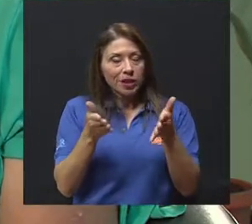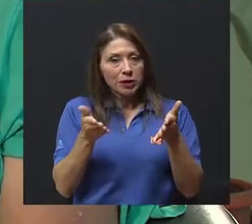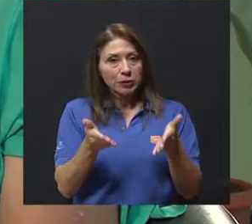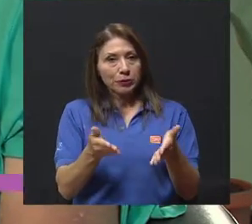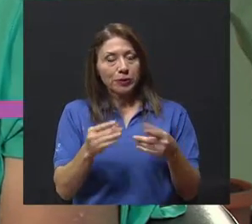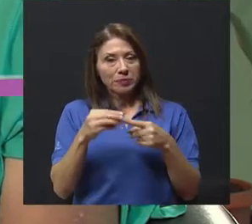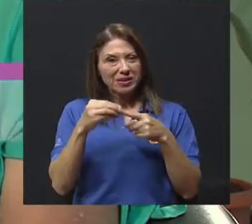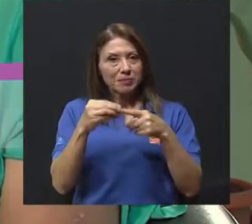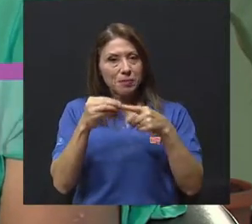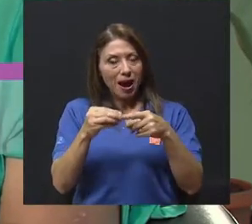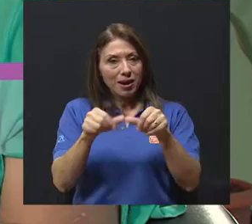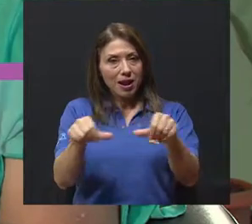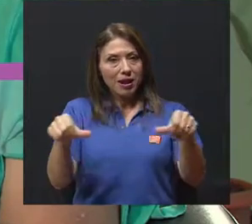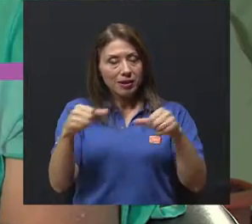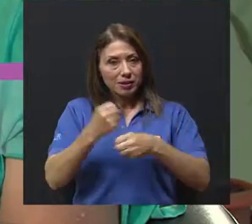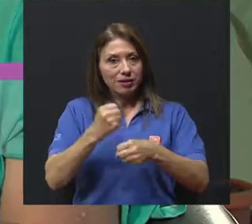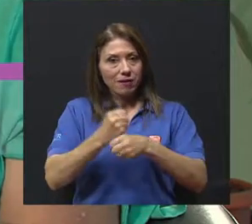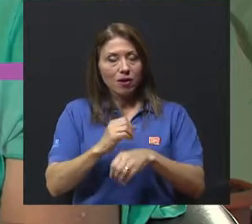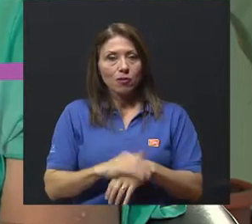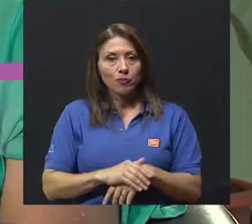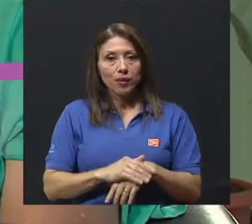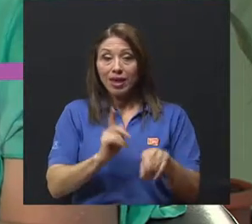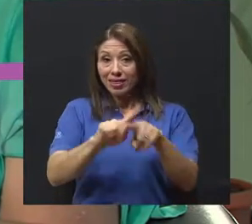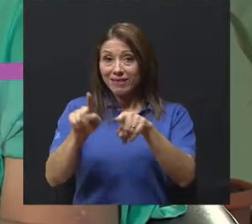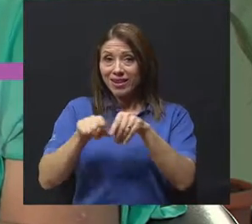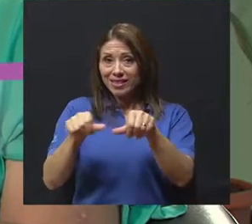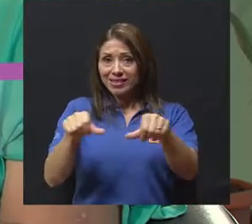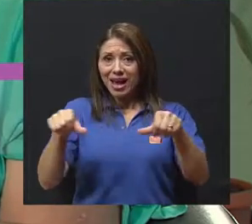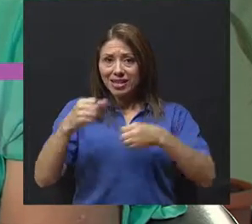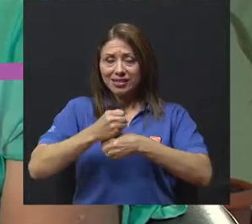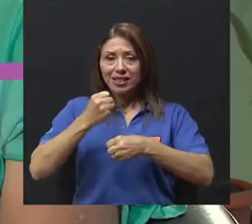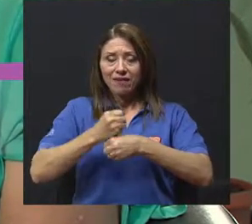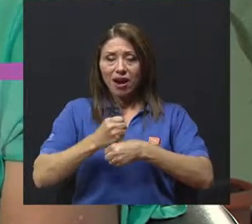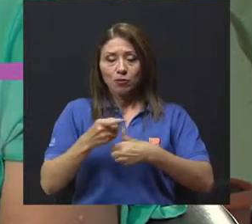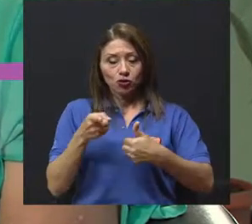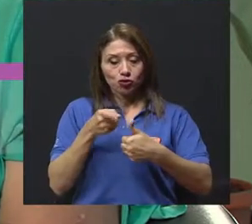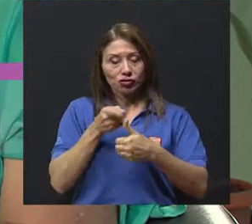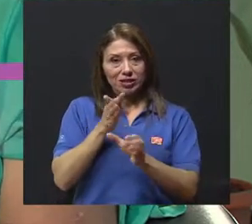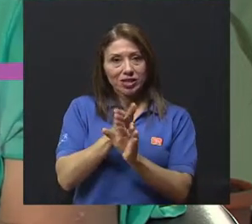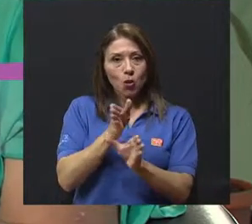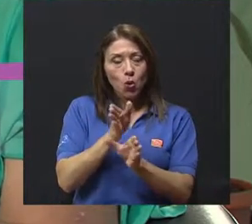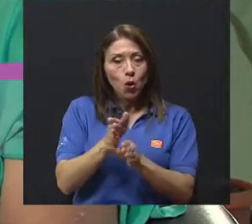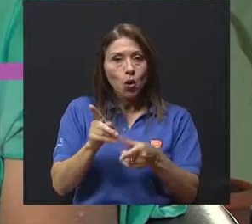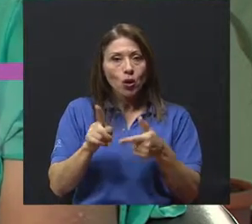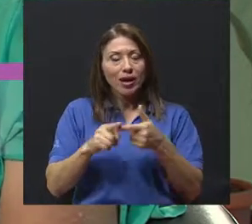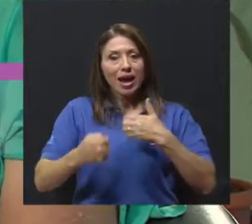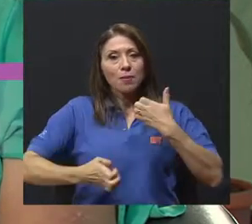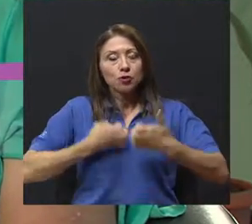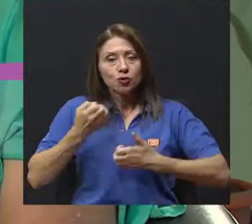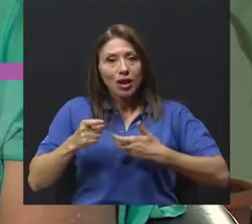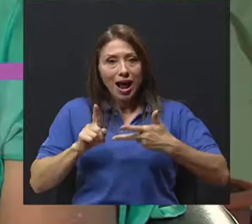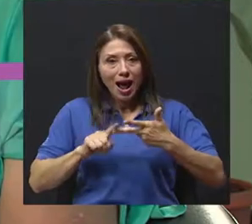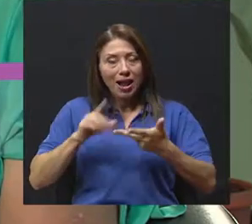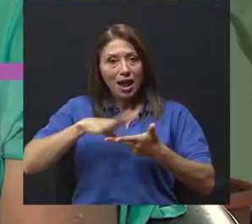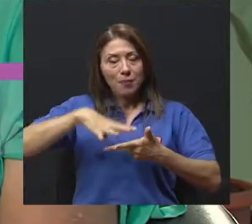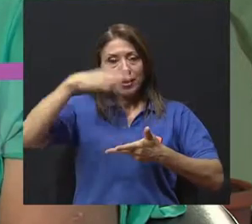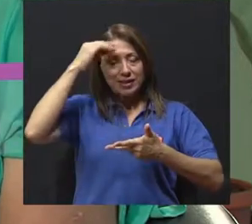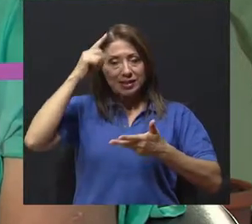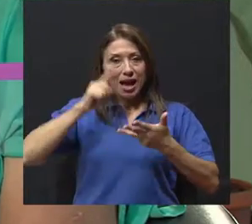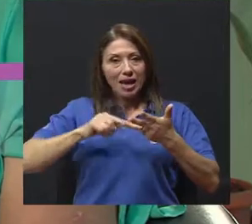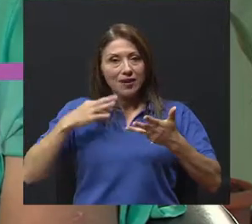trabajo hay diferentes áreas en las que trabajamos el área psicológica emocional aprendizaje